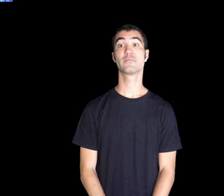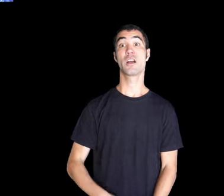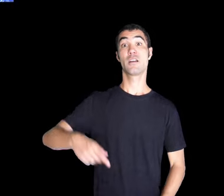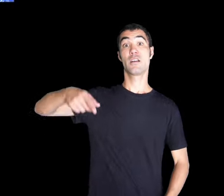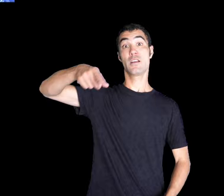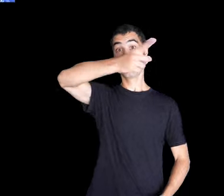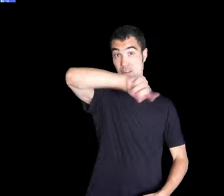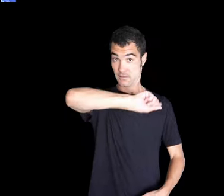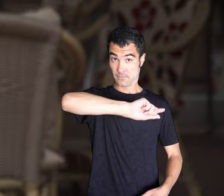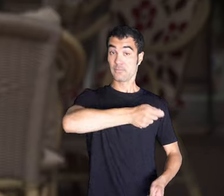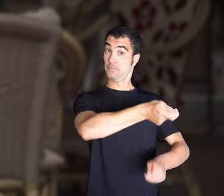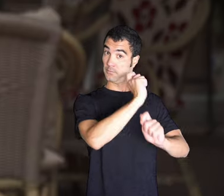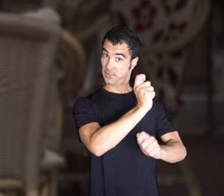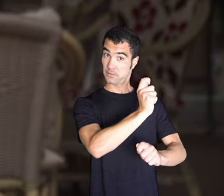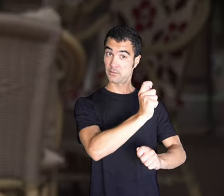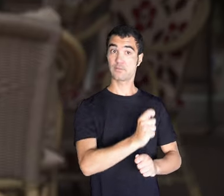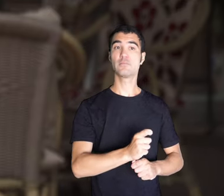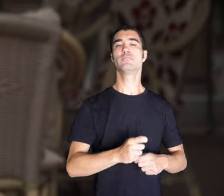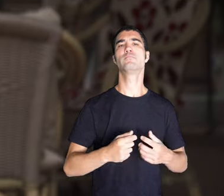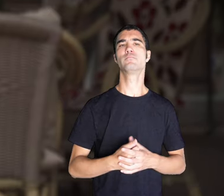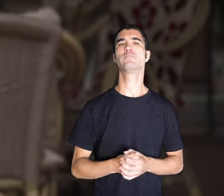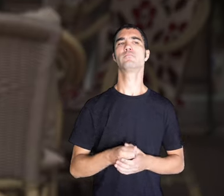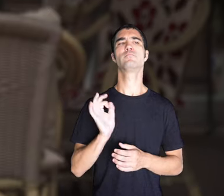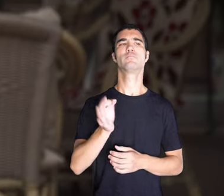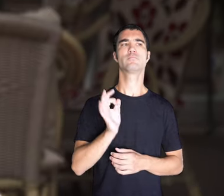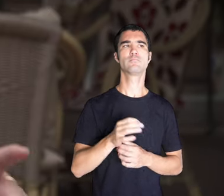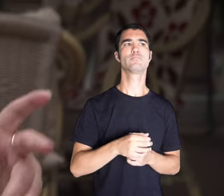Ellos, los pescadores, no olvides que